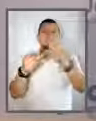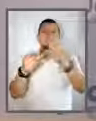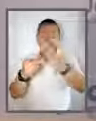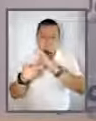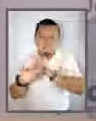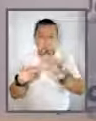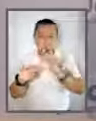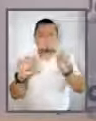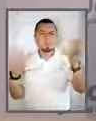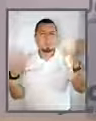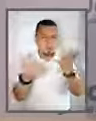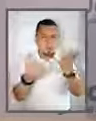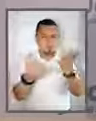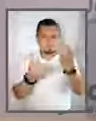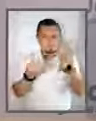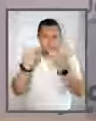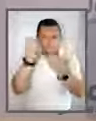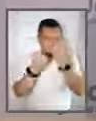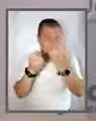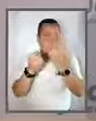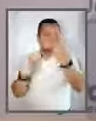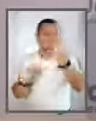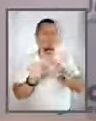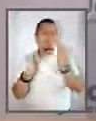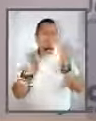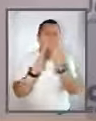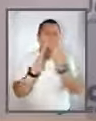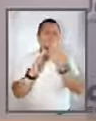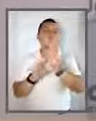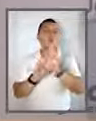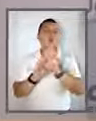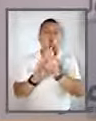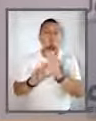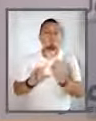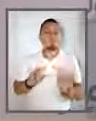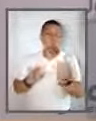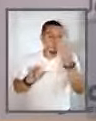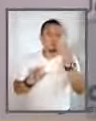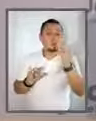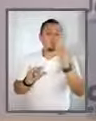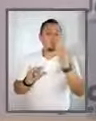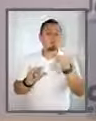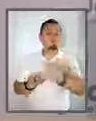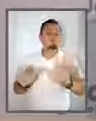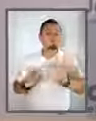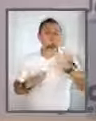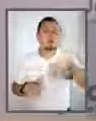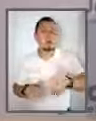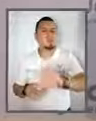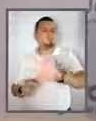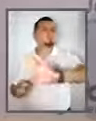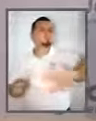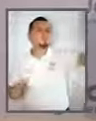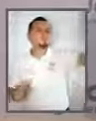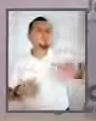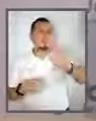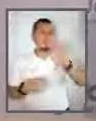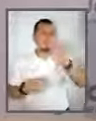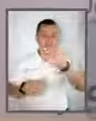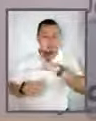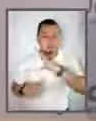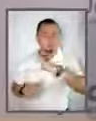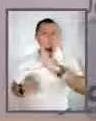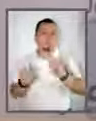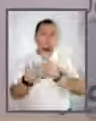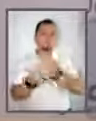una especificidad determinada, es decir, también puede haber casos en los que la sensibilidad